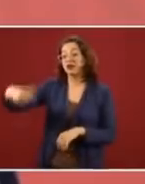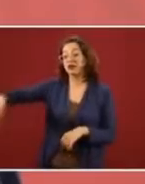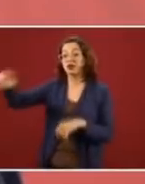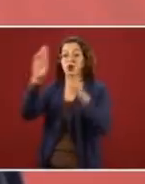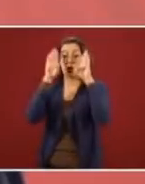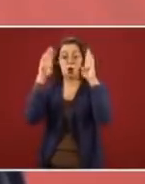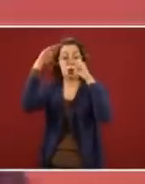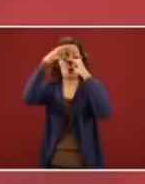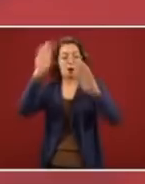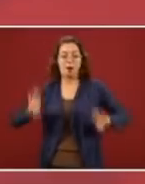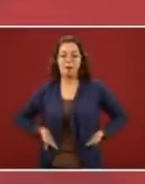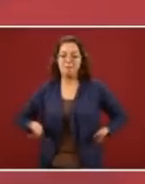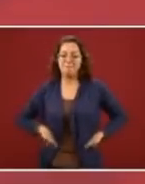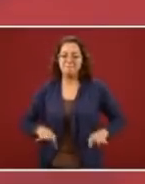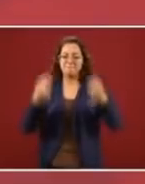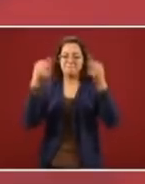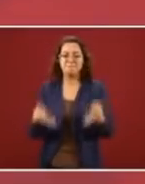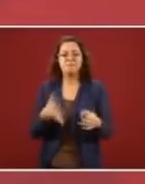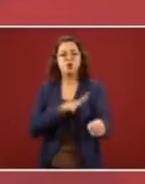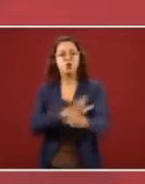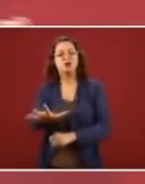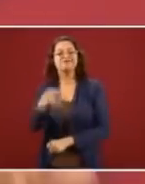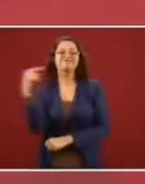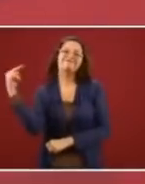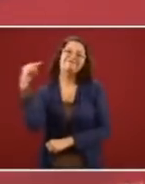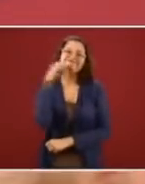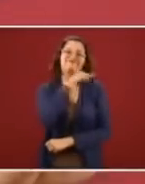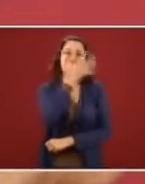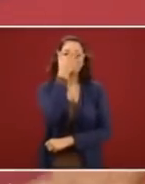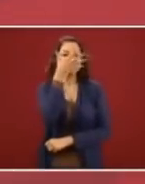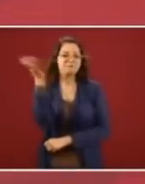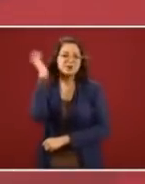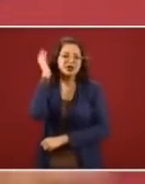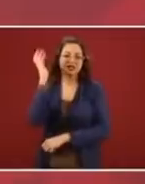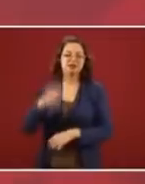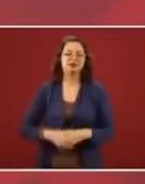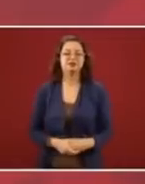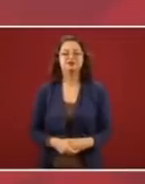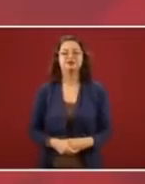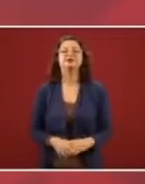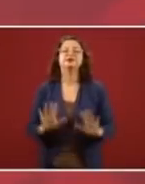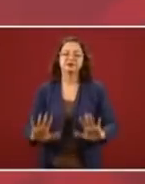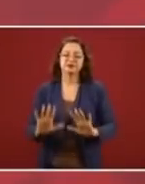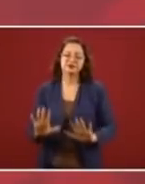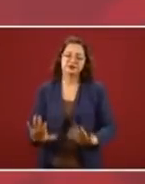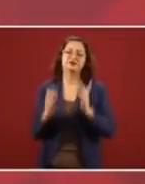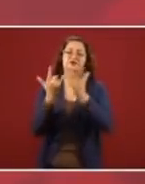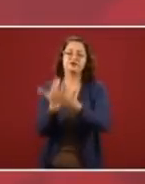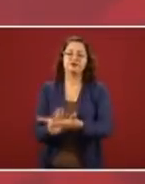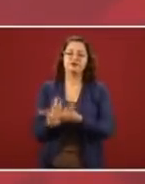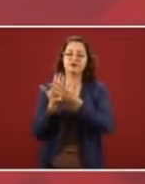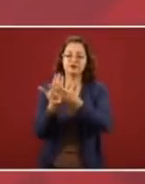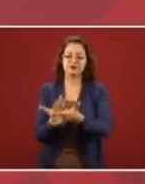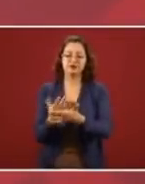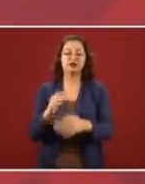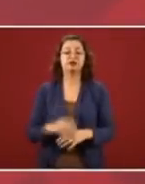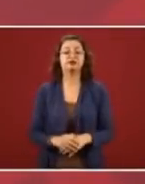hipocresía. Bueno, no, pero vamos a esperar. Tiene la